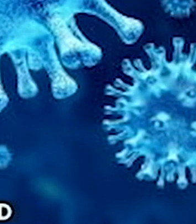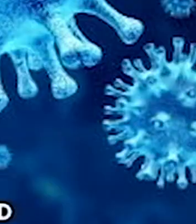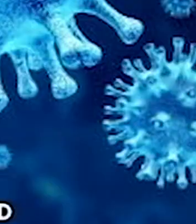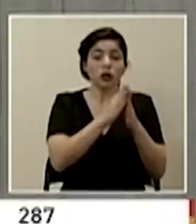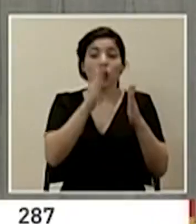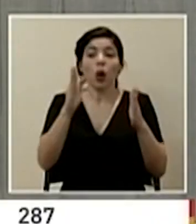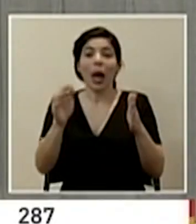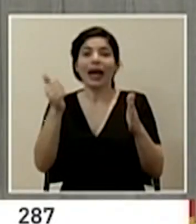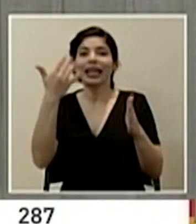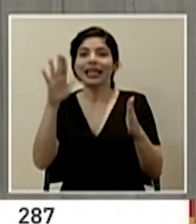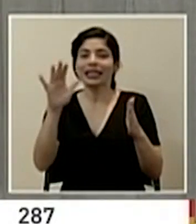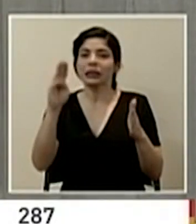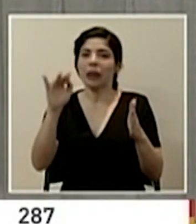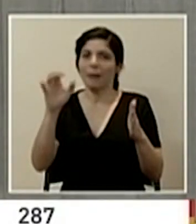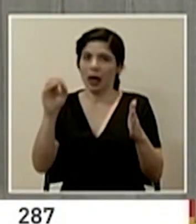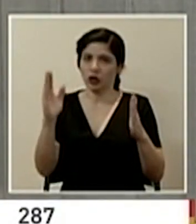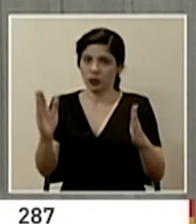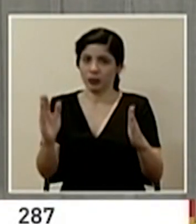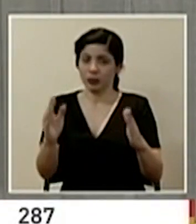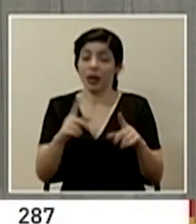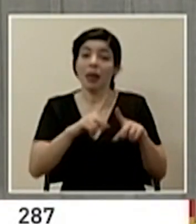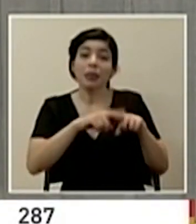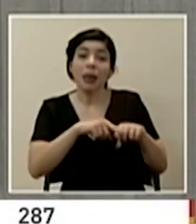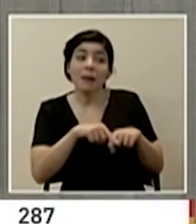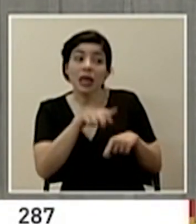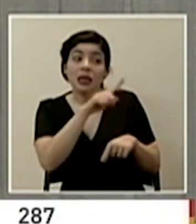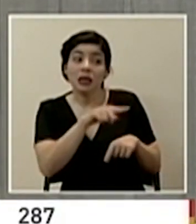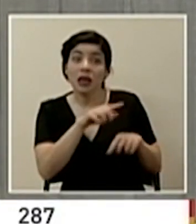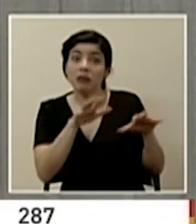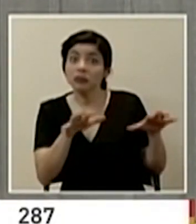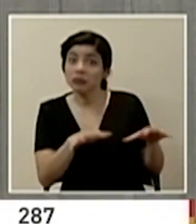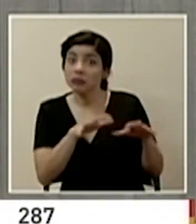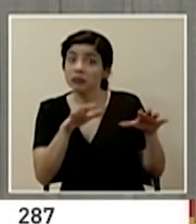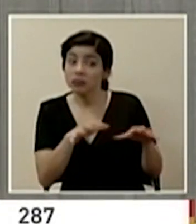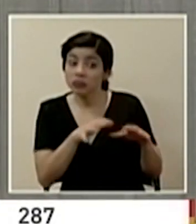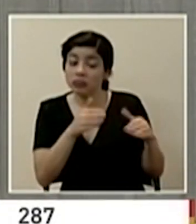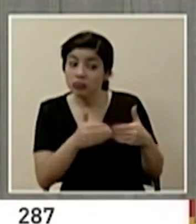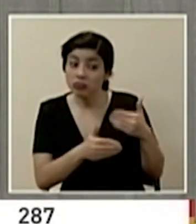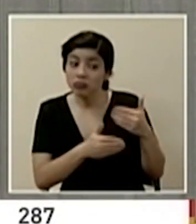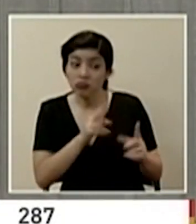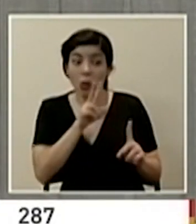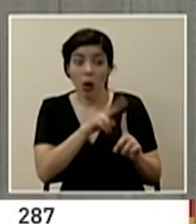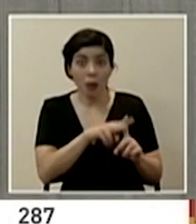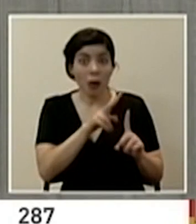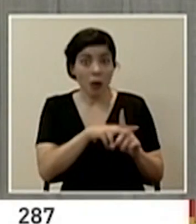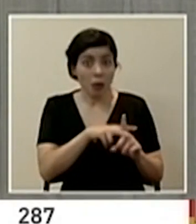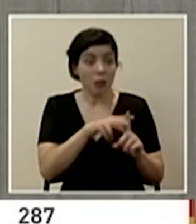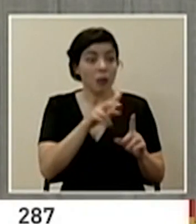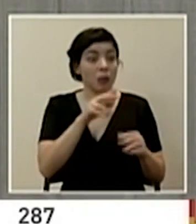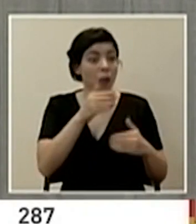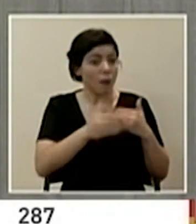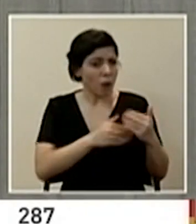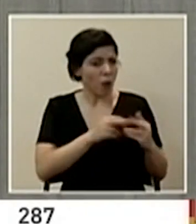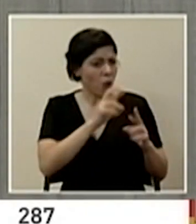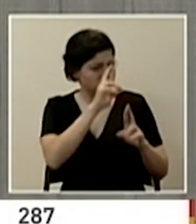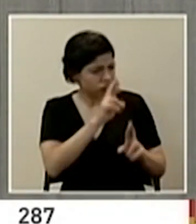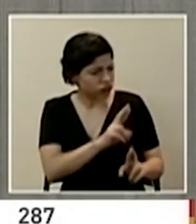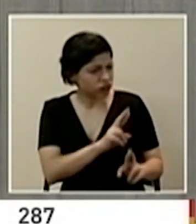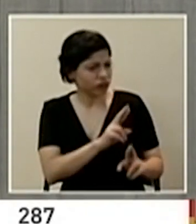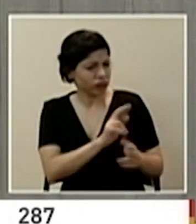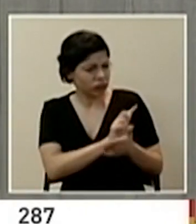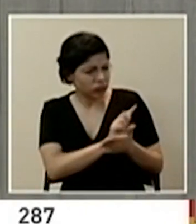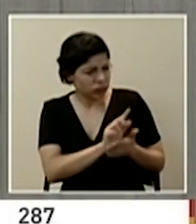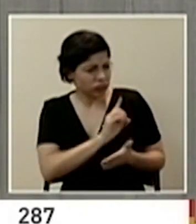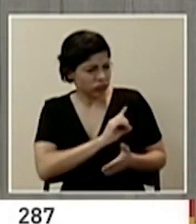higiene establecidas. Dependiendo de la curva, dependiendo de cómo logremos aplicar con rigurosidad todos los protocolos para lograr